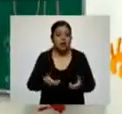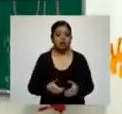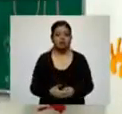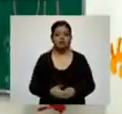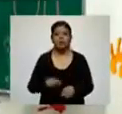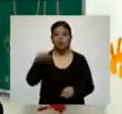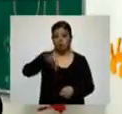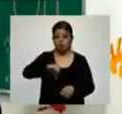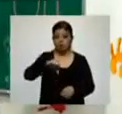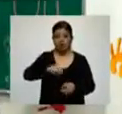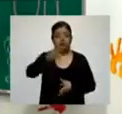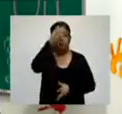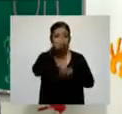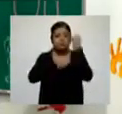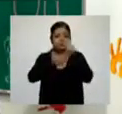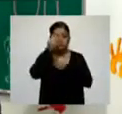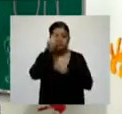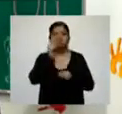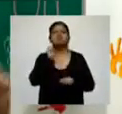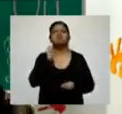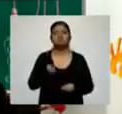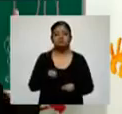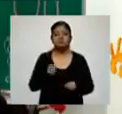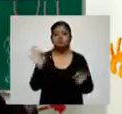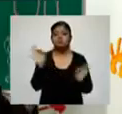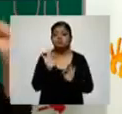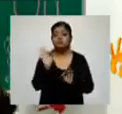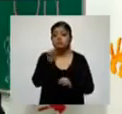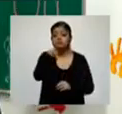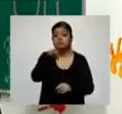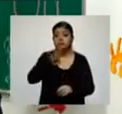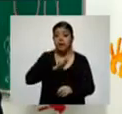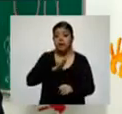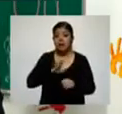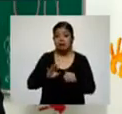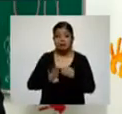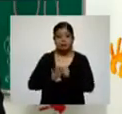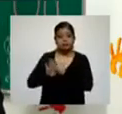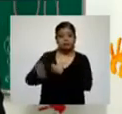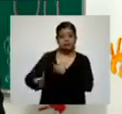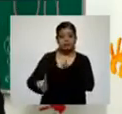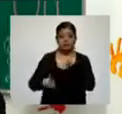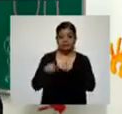Hoy aprenderemos a reconocer algunas situaciones de peligro a las que